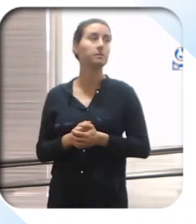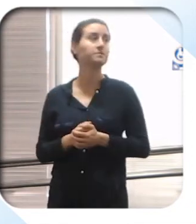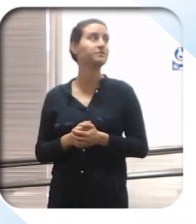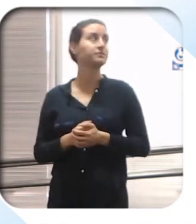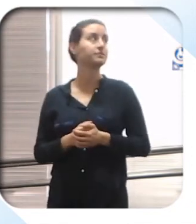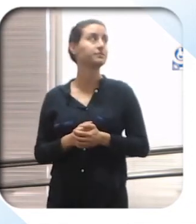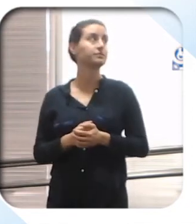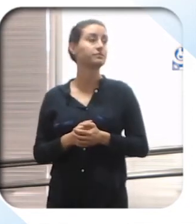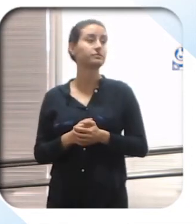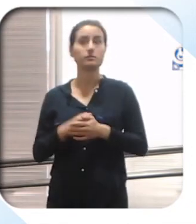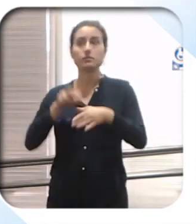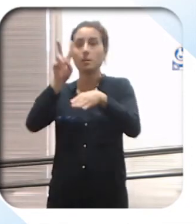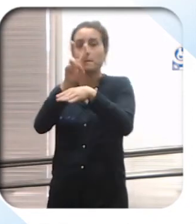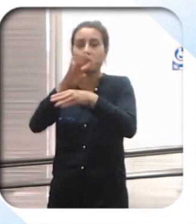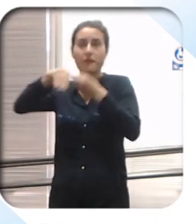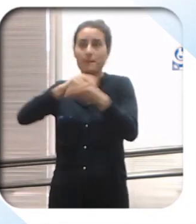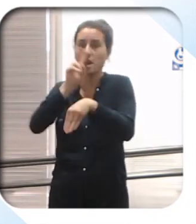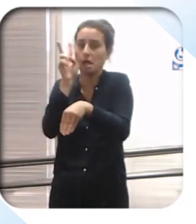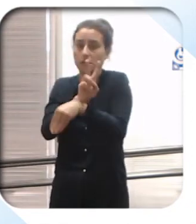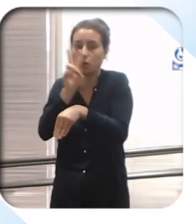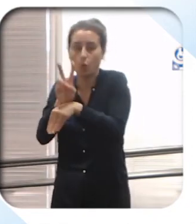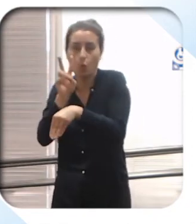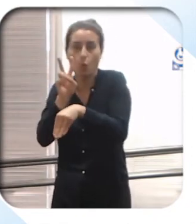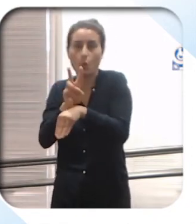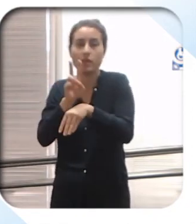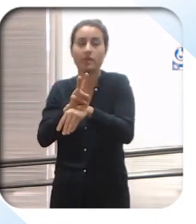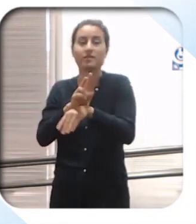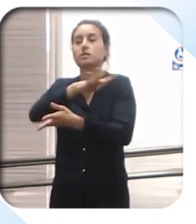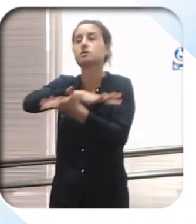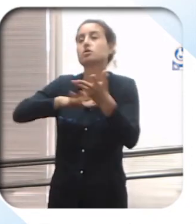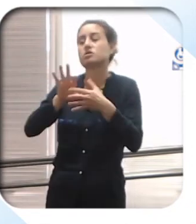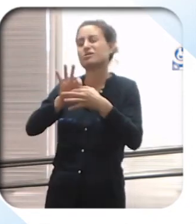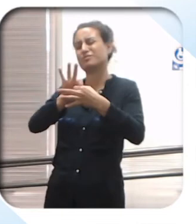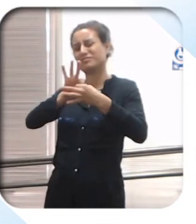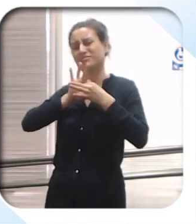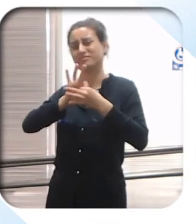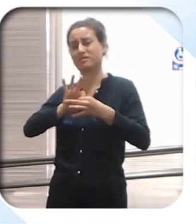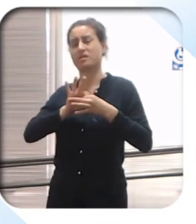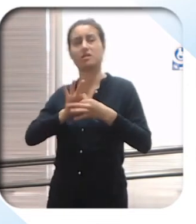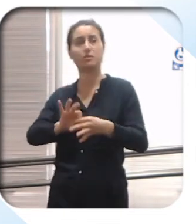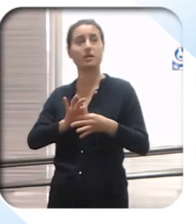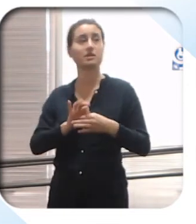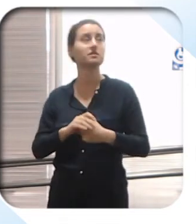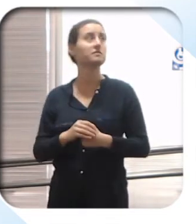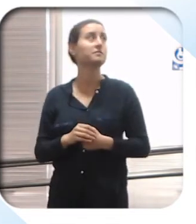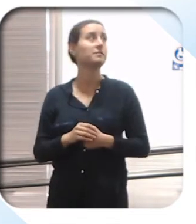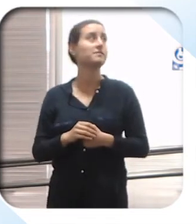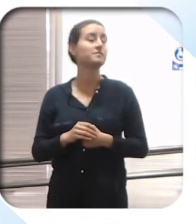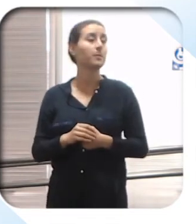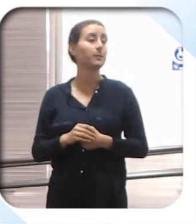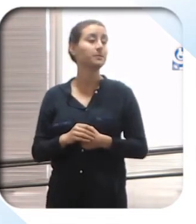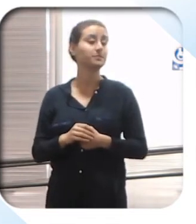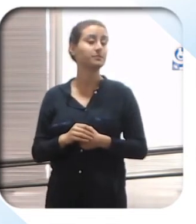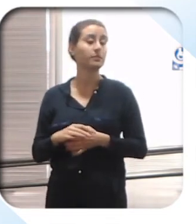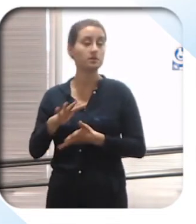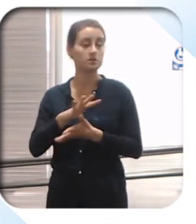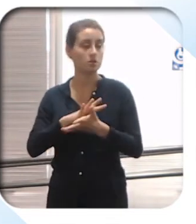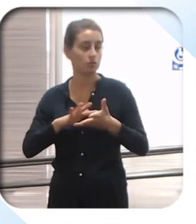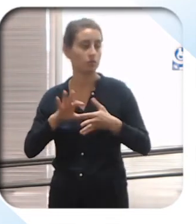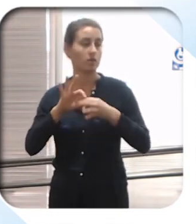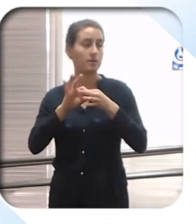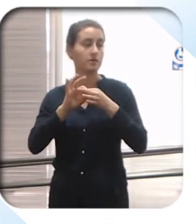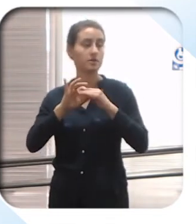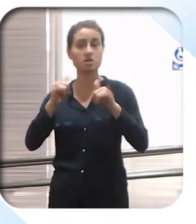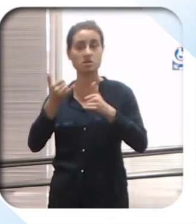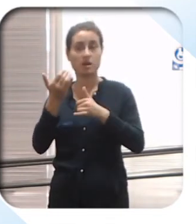¿verdad? Sobreprotección, situación de dependencia. Situación de dependencia, como